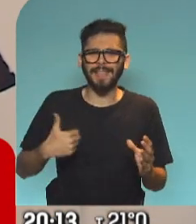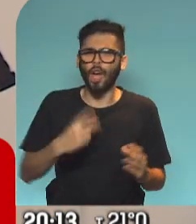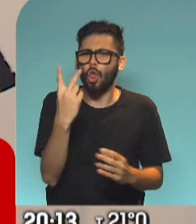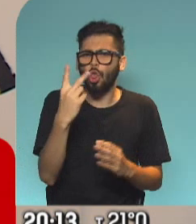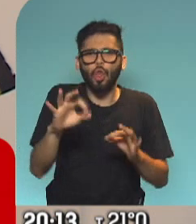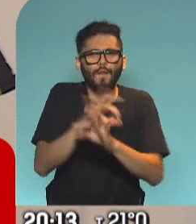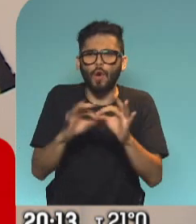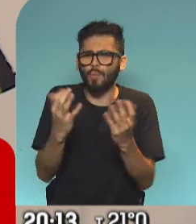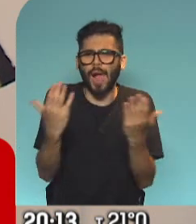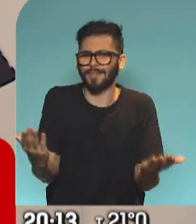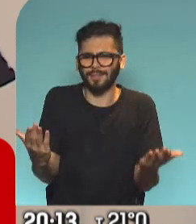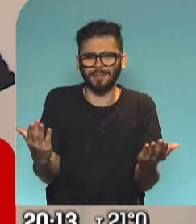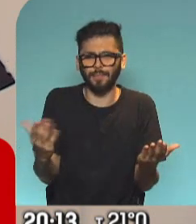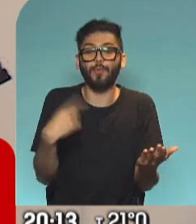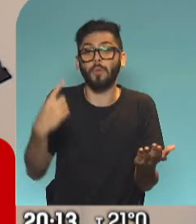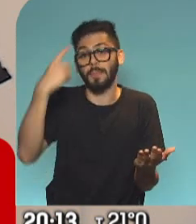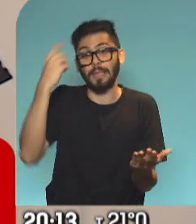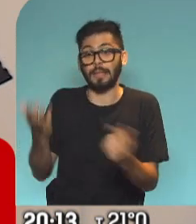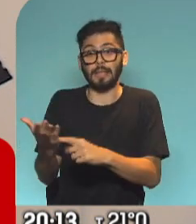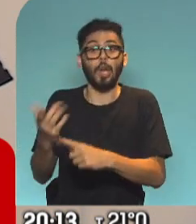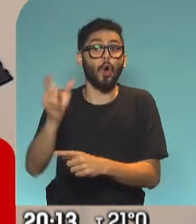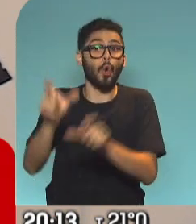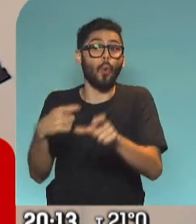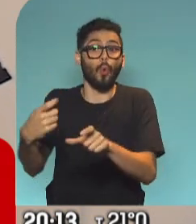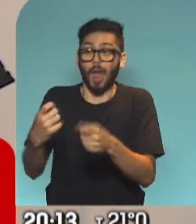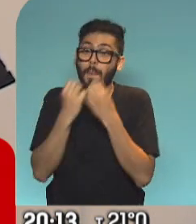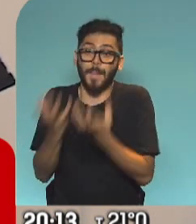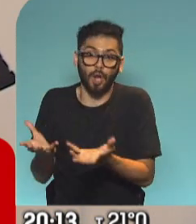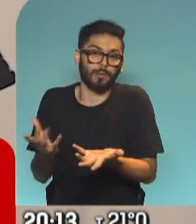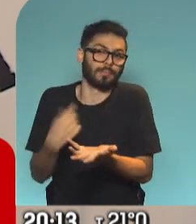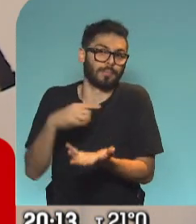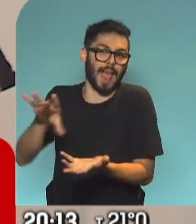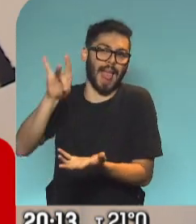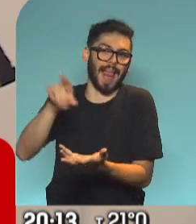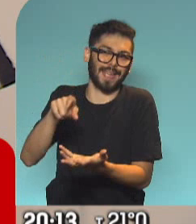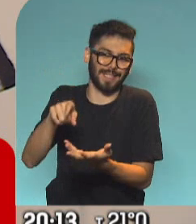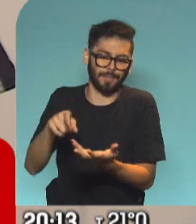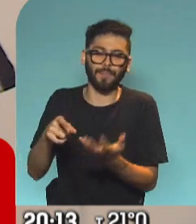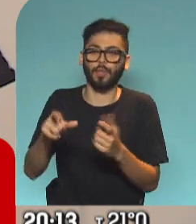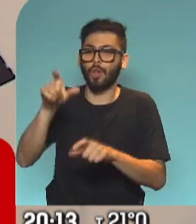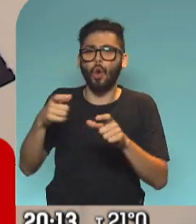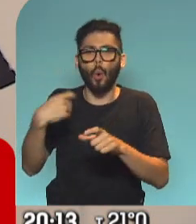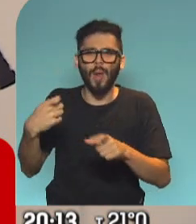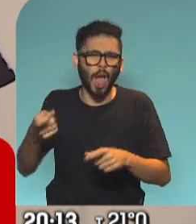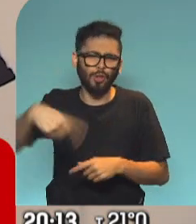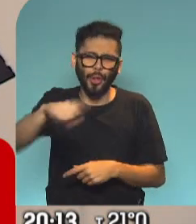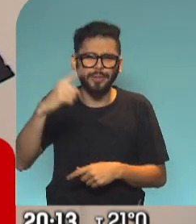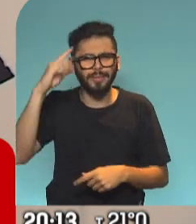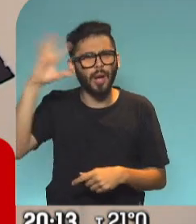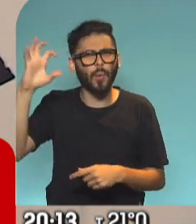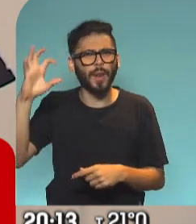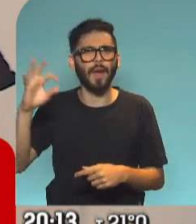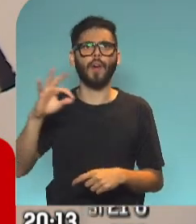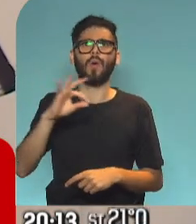Argentina. Así que nosotros elegimos la que a los jubilados y jubiladas les fue mejor. Y de hecho, todos los jubilados recordarán cuándo estuvieron mejor